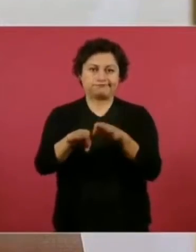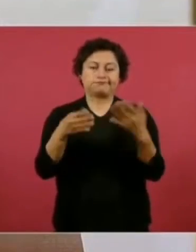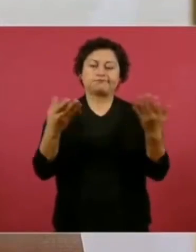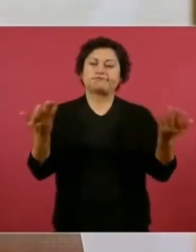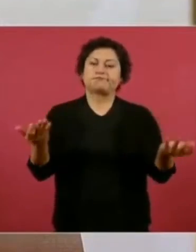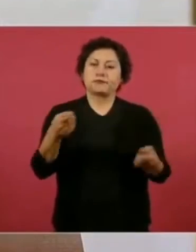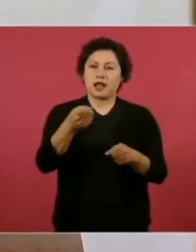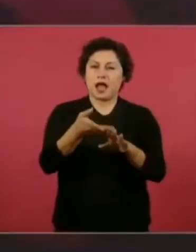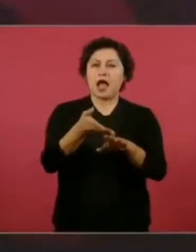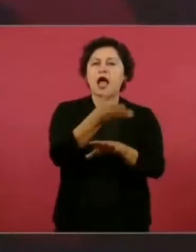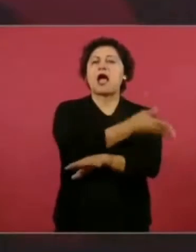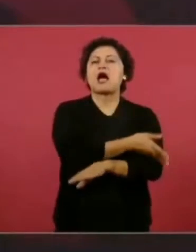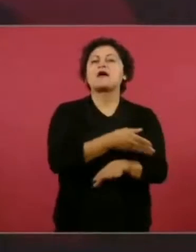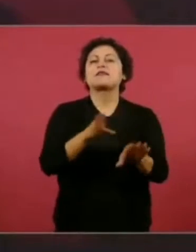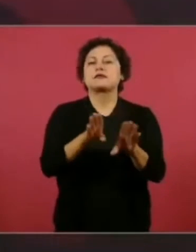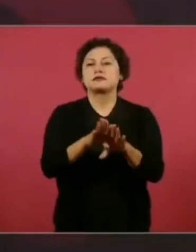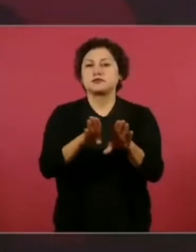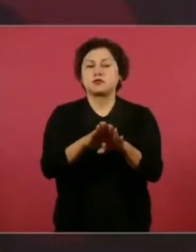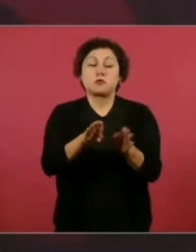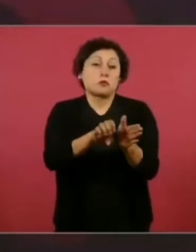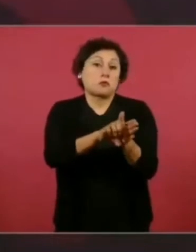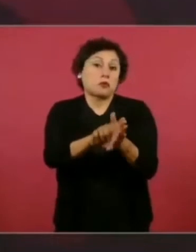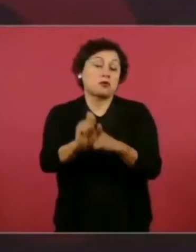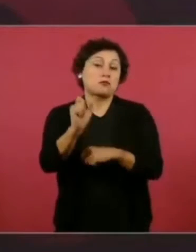imagínense cómo era en la época de Calderón,